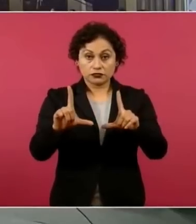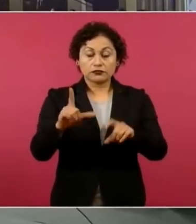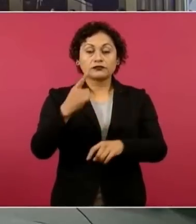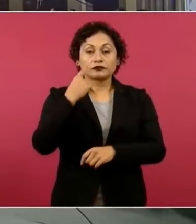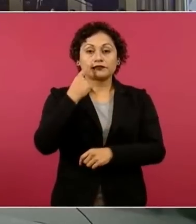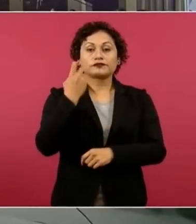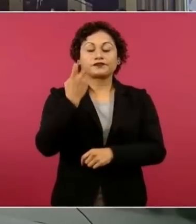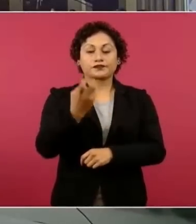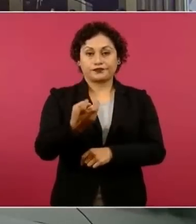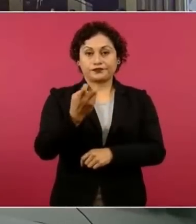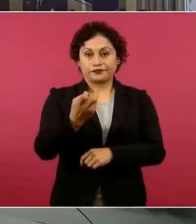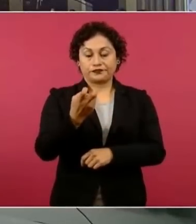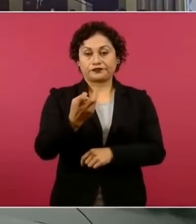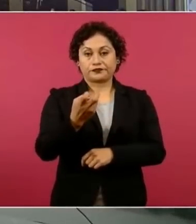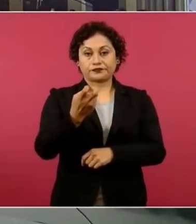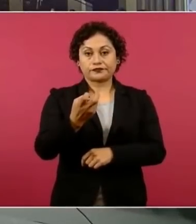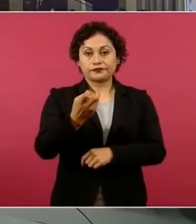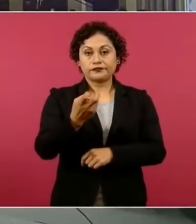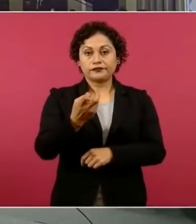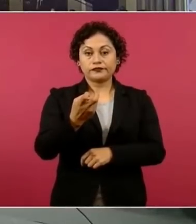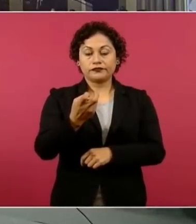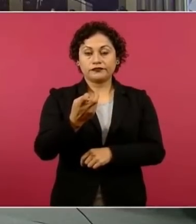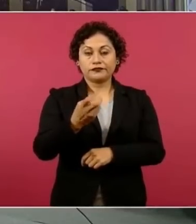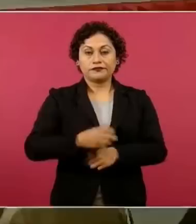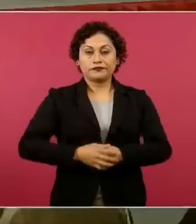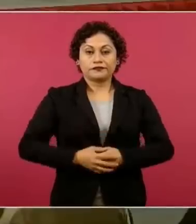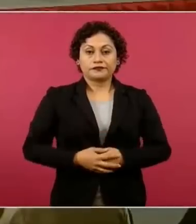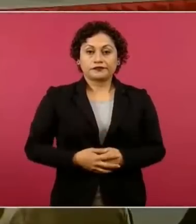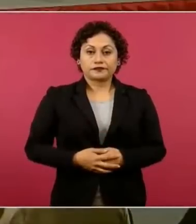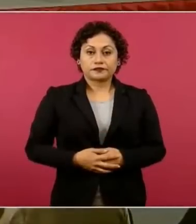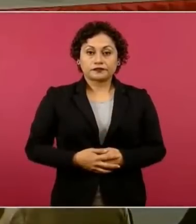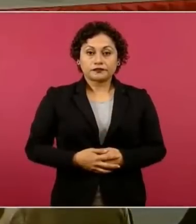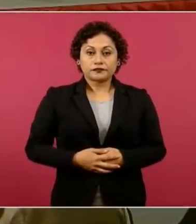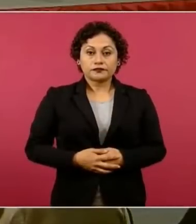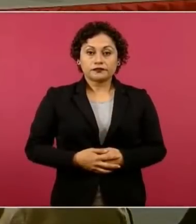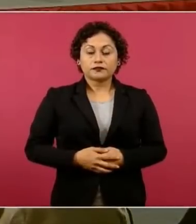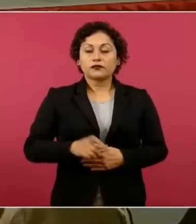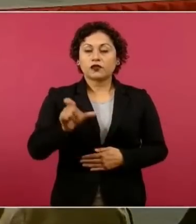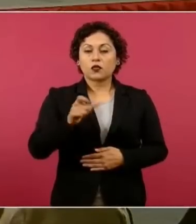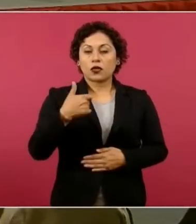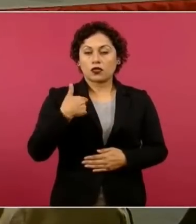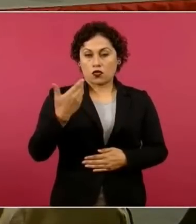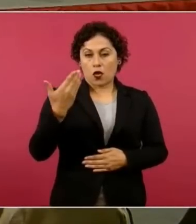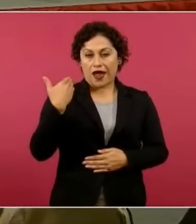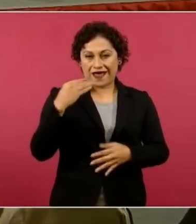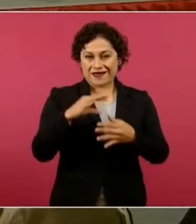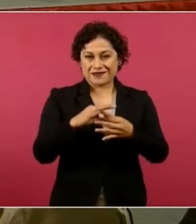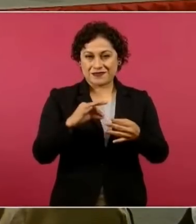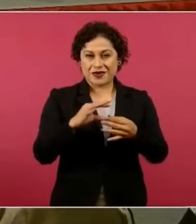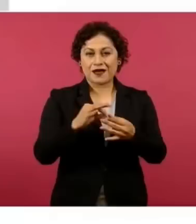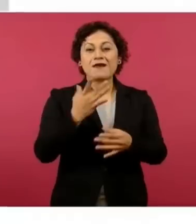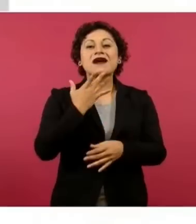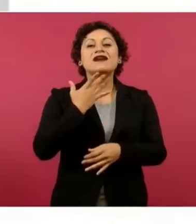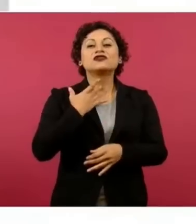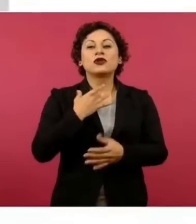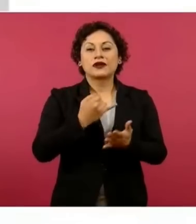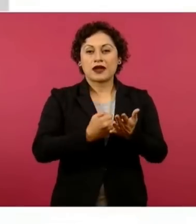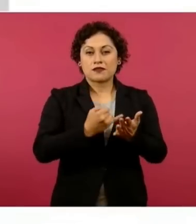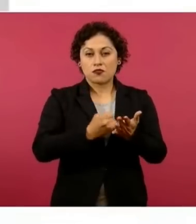Esta es nuestra composición. Cuando hablaba yo del subsidio de las gasolinas, es esto.